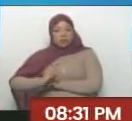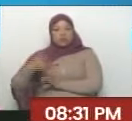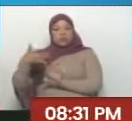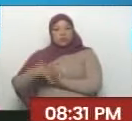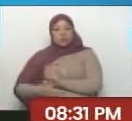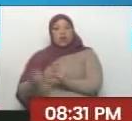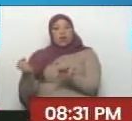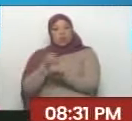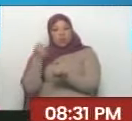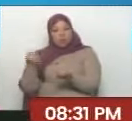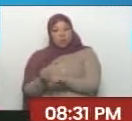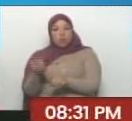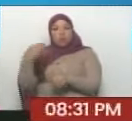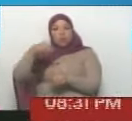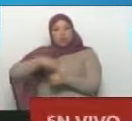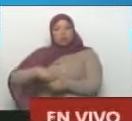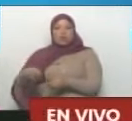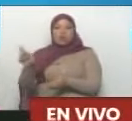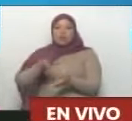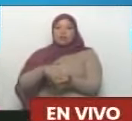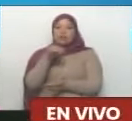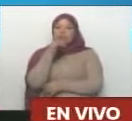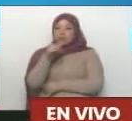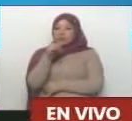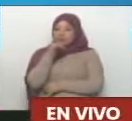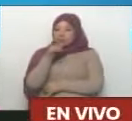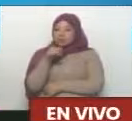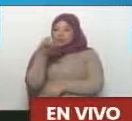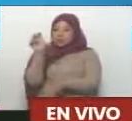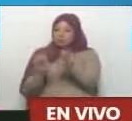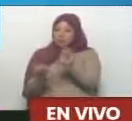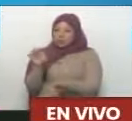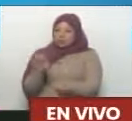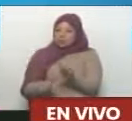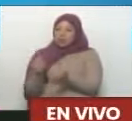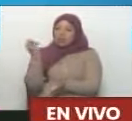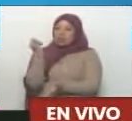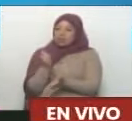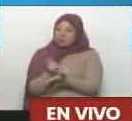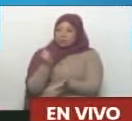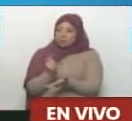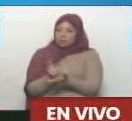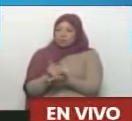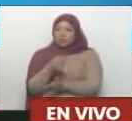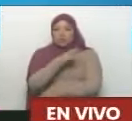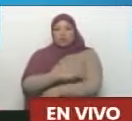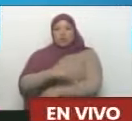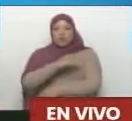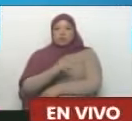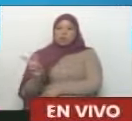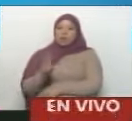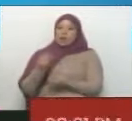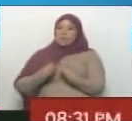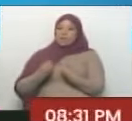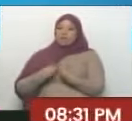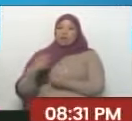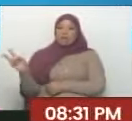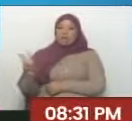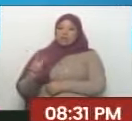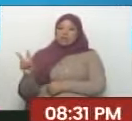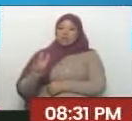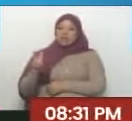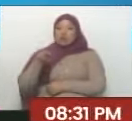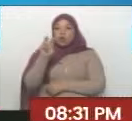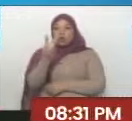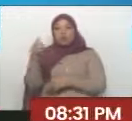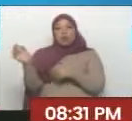la jornada de registro, censo e inscripción de la gran misión Viva Venezuela del